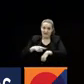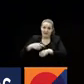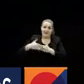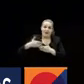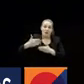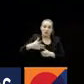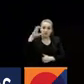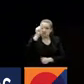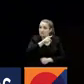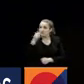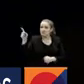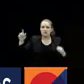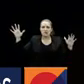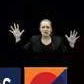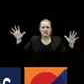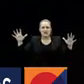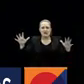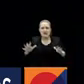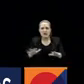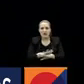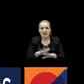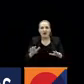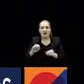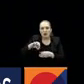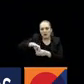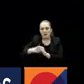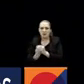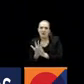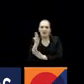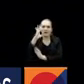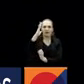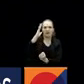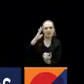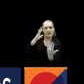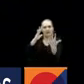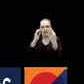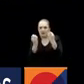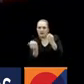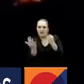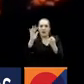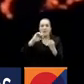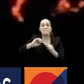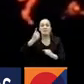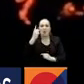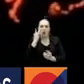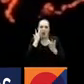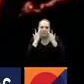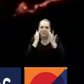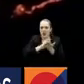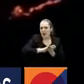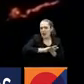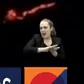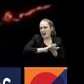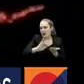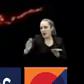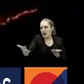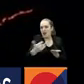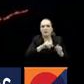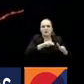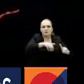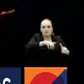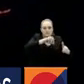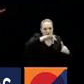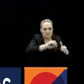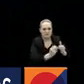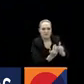cuenta, todo quedó completamente acabado. Aquí nos toca empezar otra vez a limpiar, empezar a sembrar,